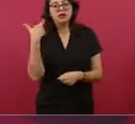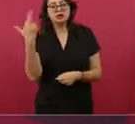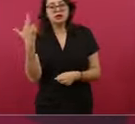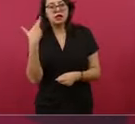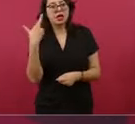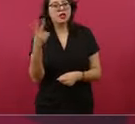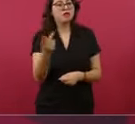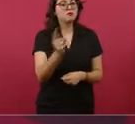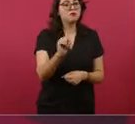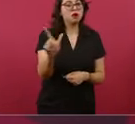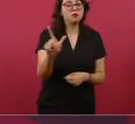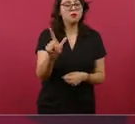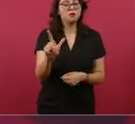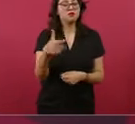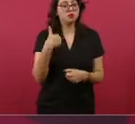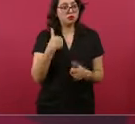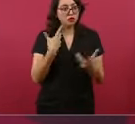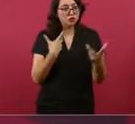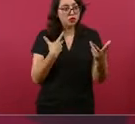famosos